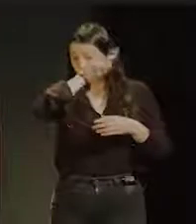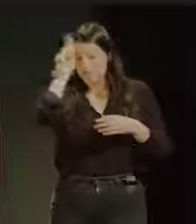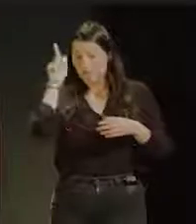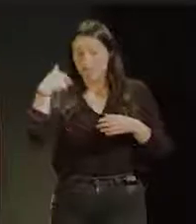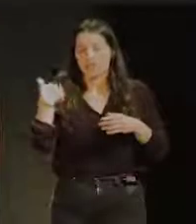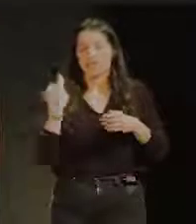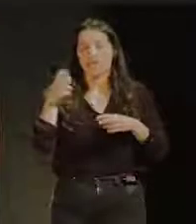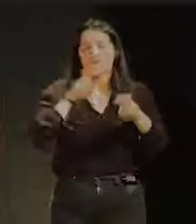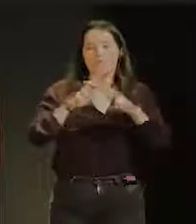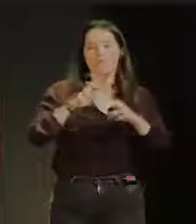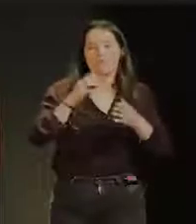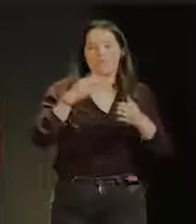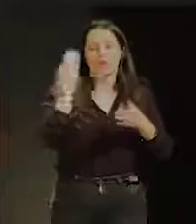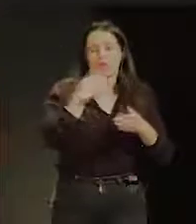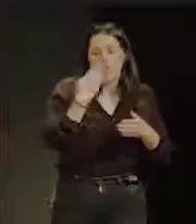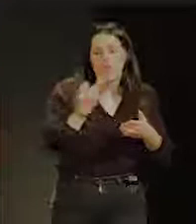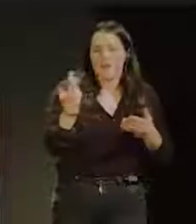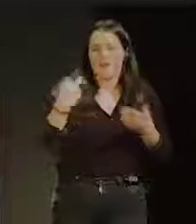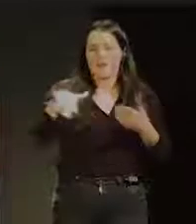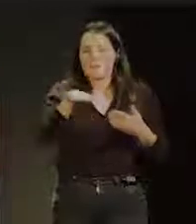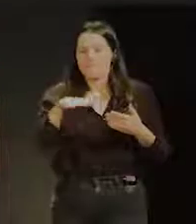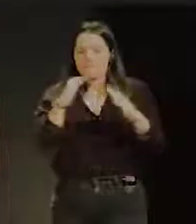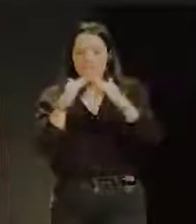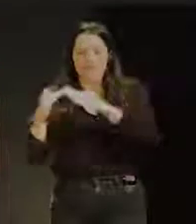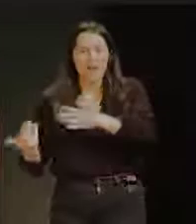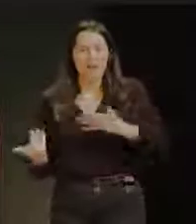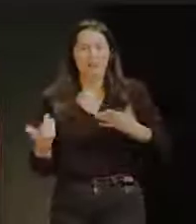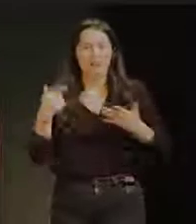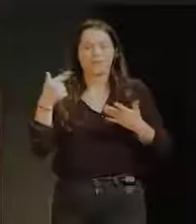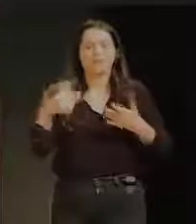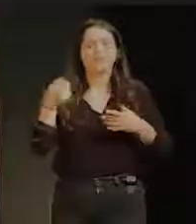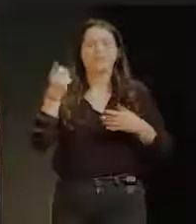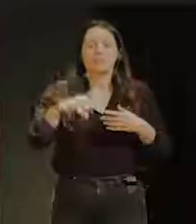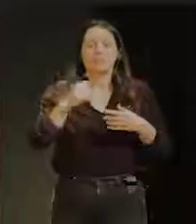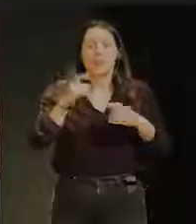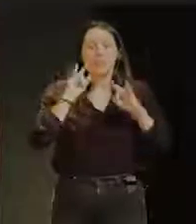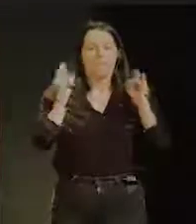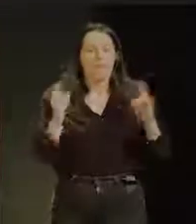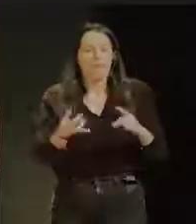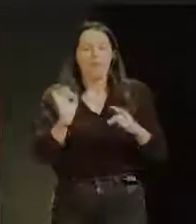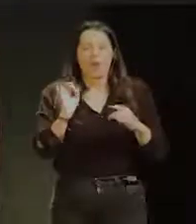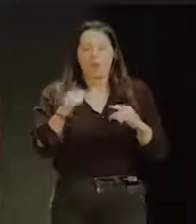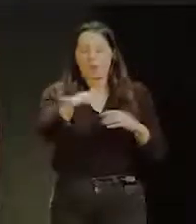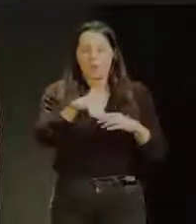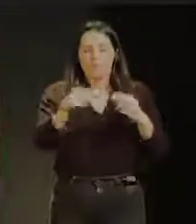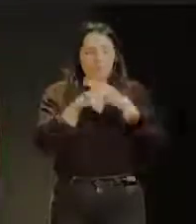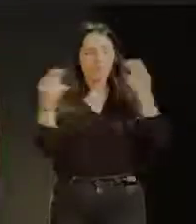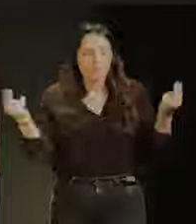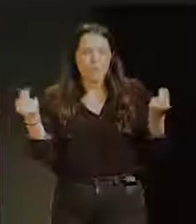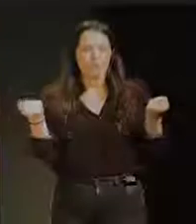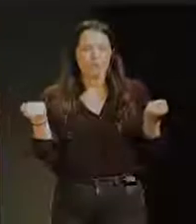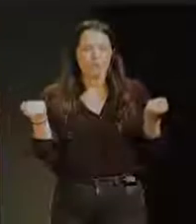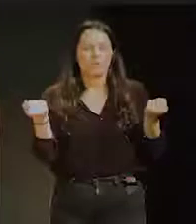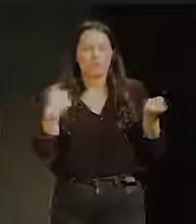accesible en los espacios, y espacios donde luego se va a actuar, como espacios públicos, parques y colegios. Pero a nivel político,